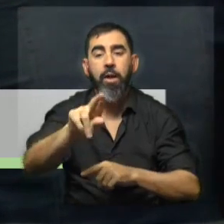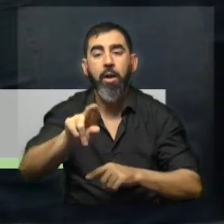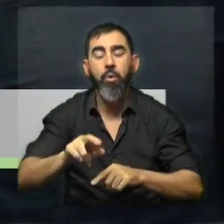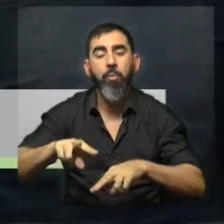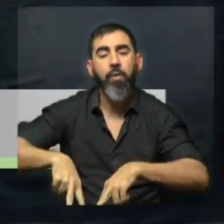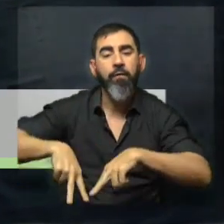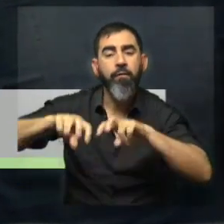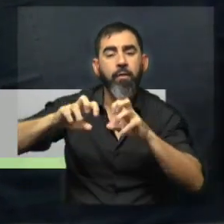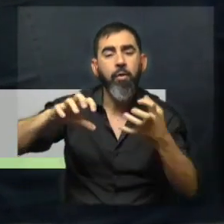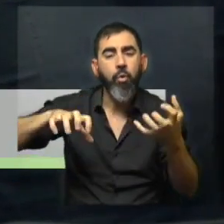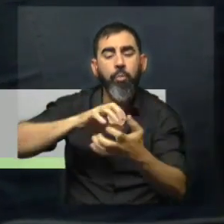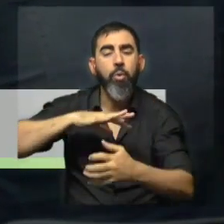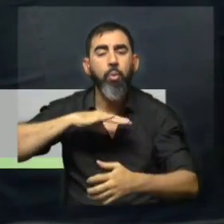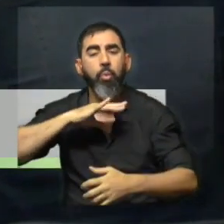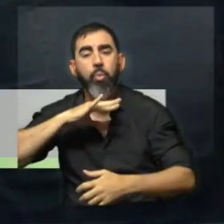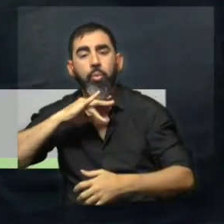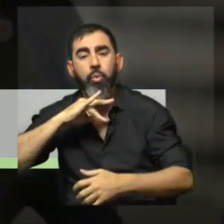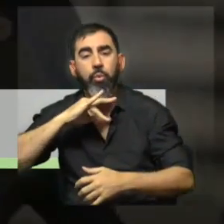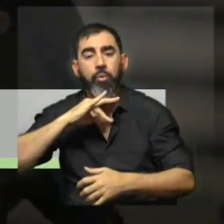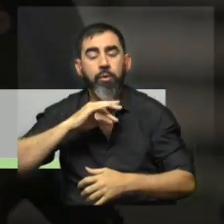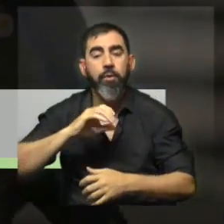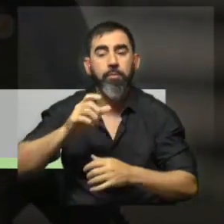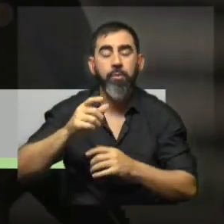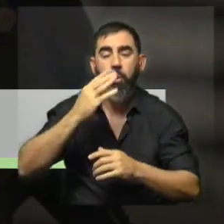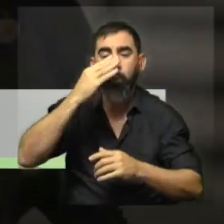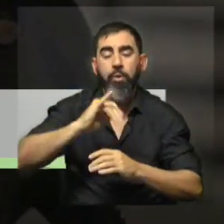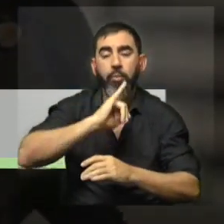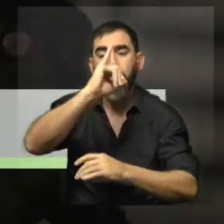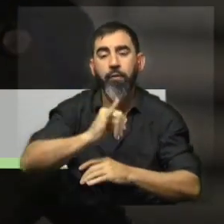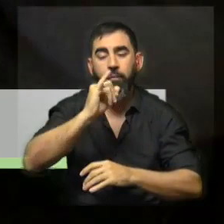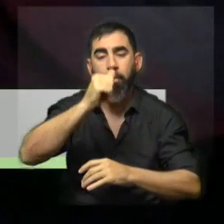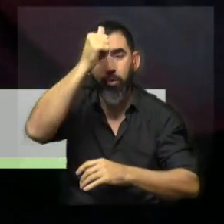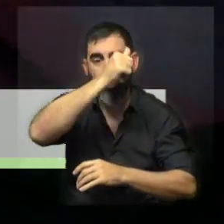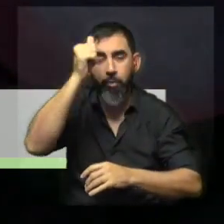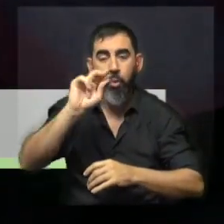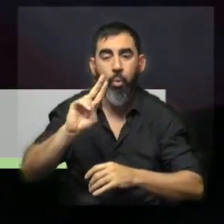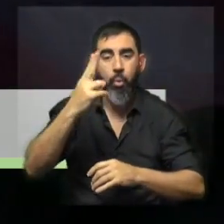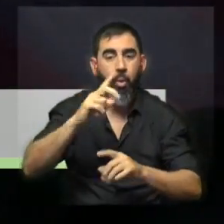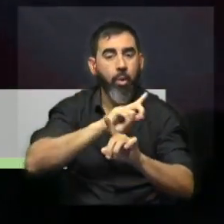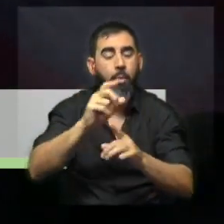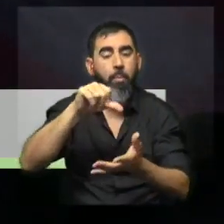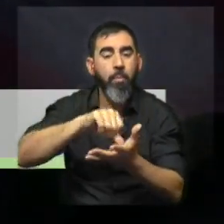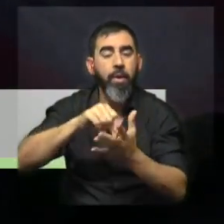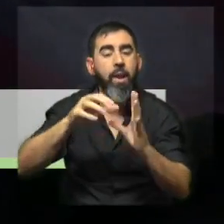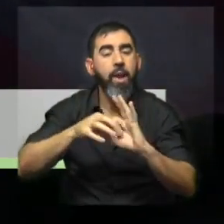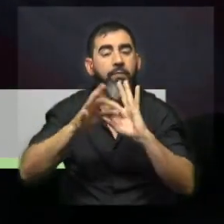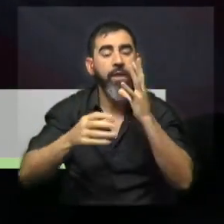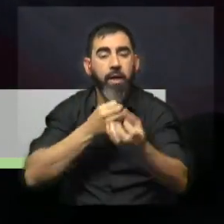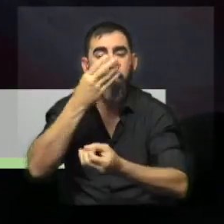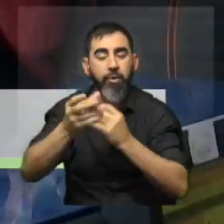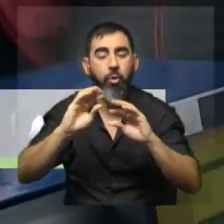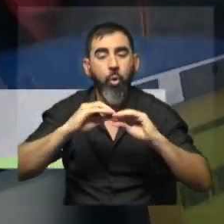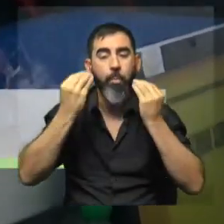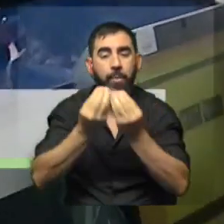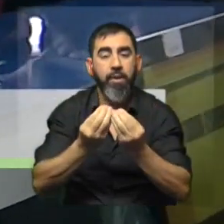investigando un caso complejo de corrupción. La CIP presentó su último informe este domingo y Uruguay dejó de ser un país con libertad de expresión plena,